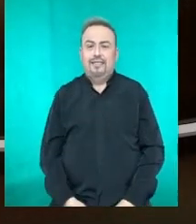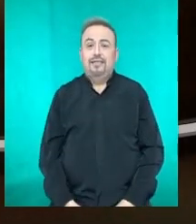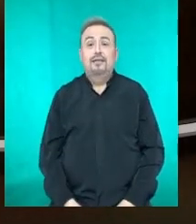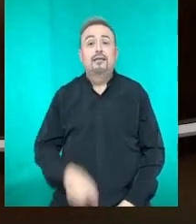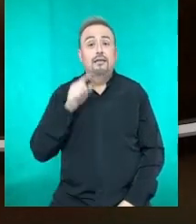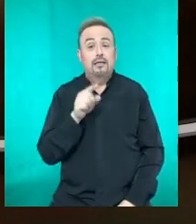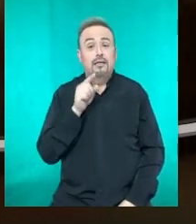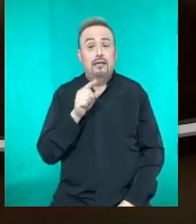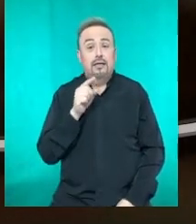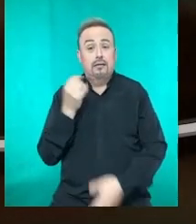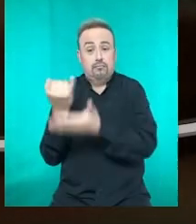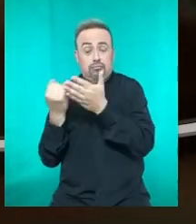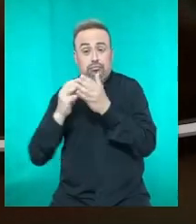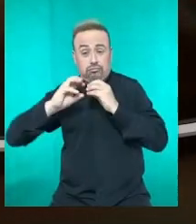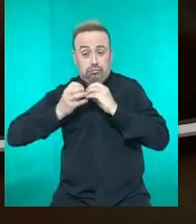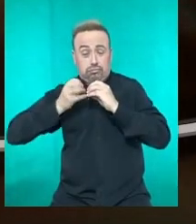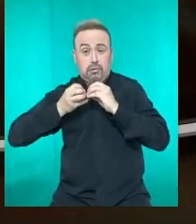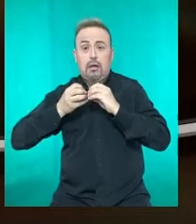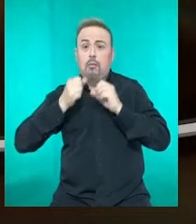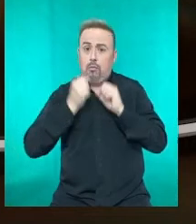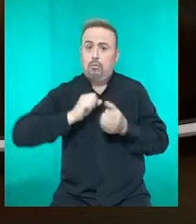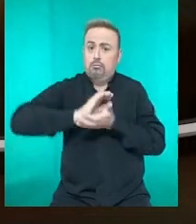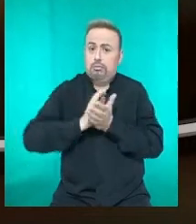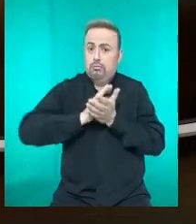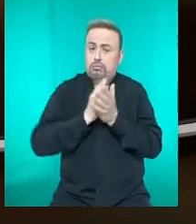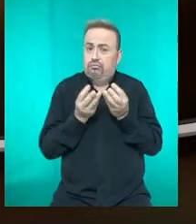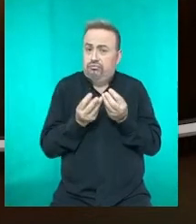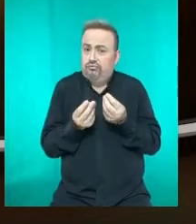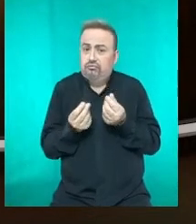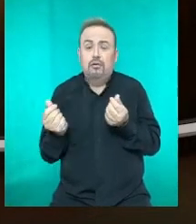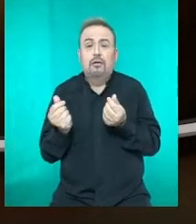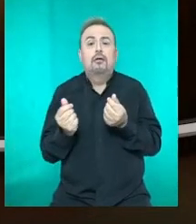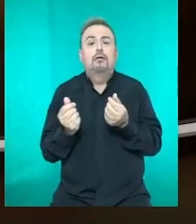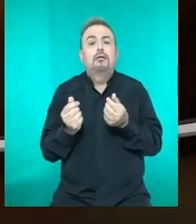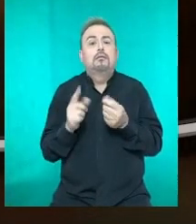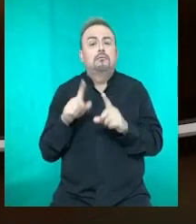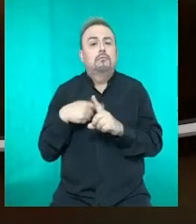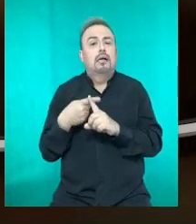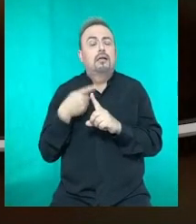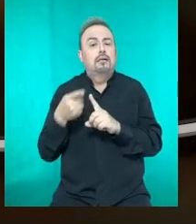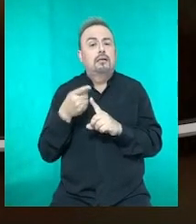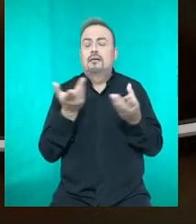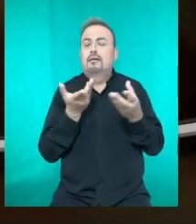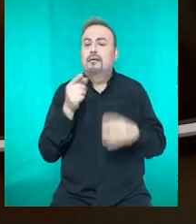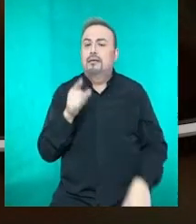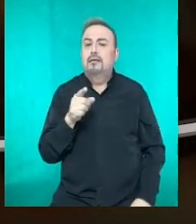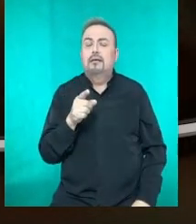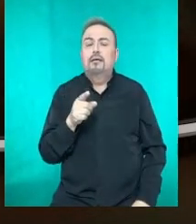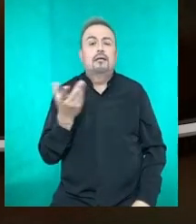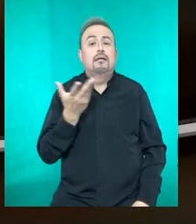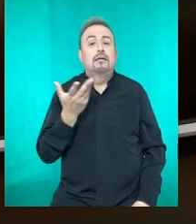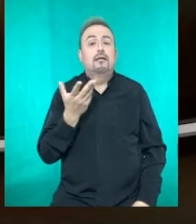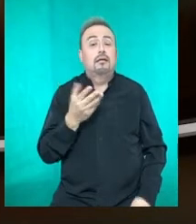solo es el diseño del perno que se pueda chancar, que se pueda moler, sino que además la idea, que es lo más importante de